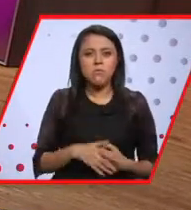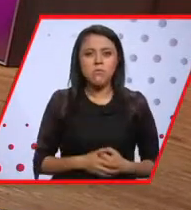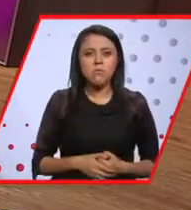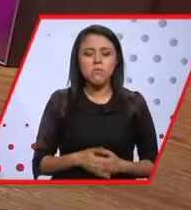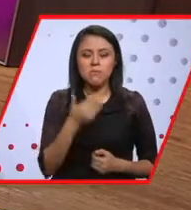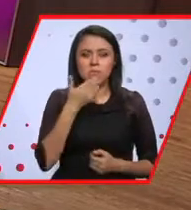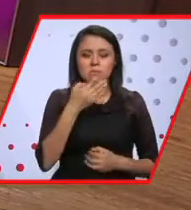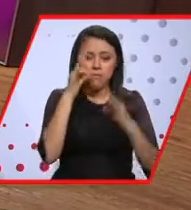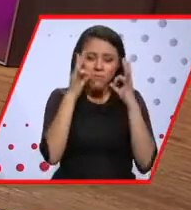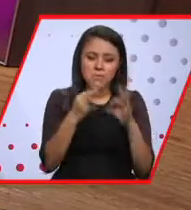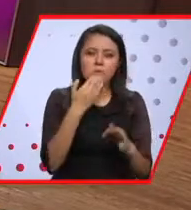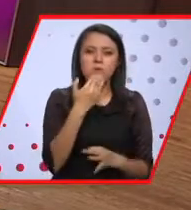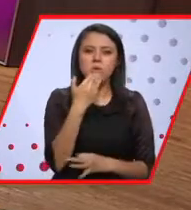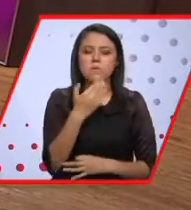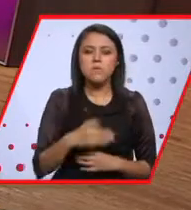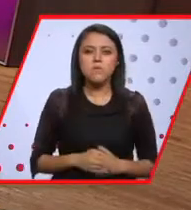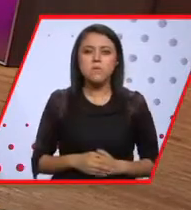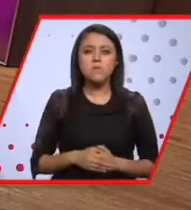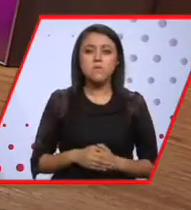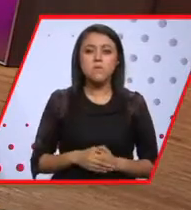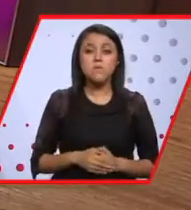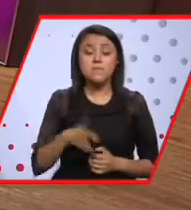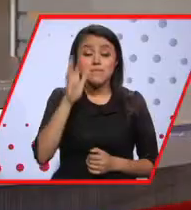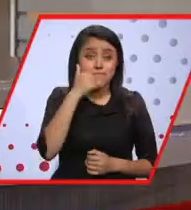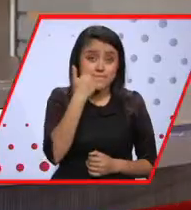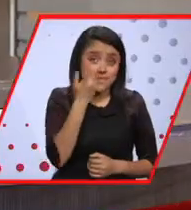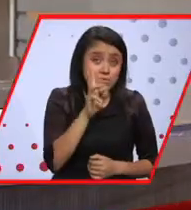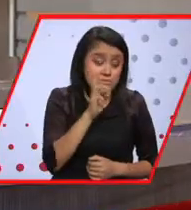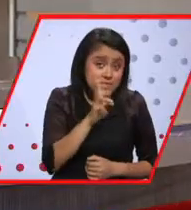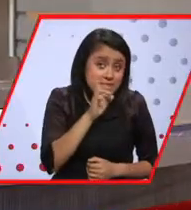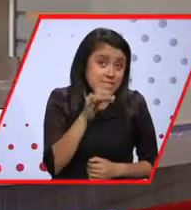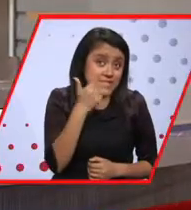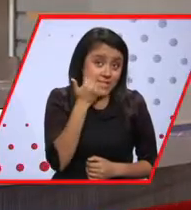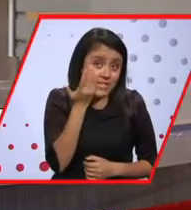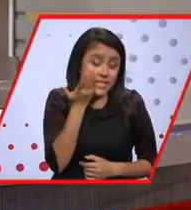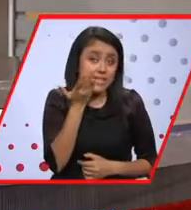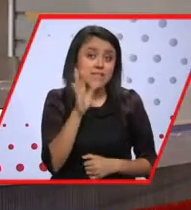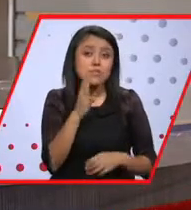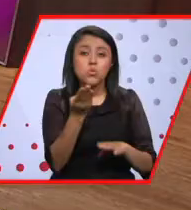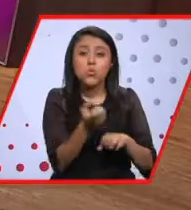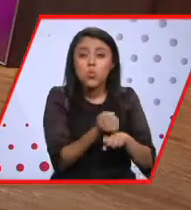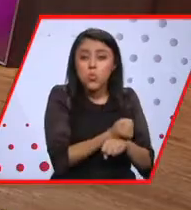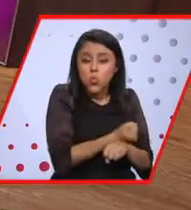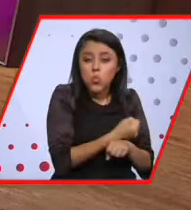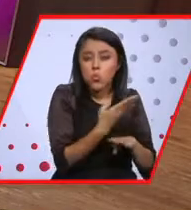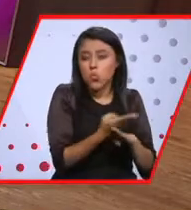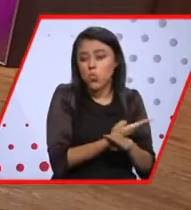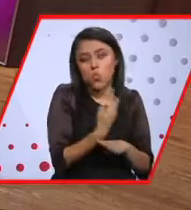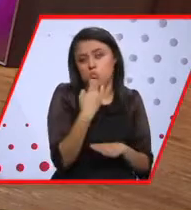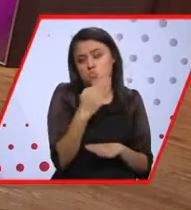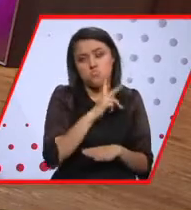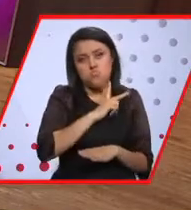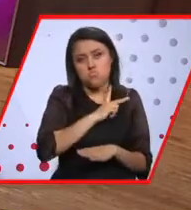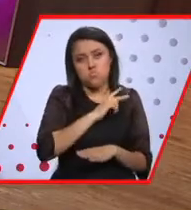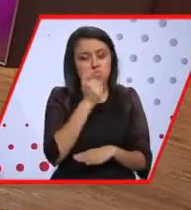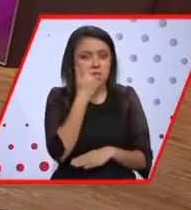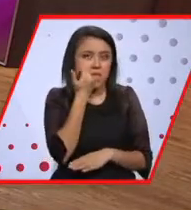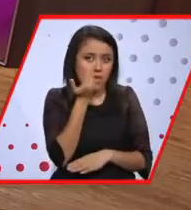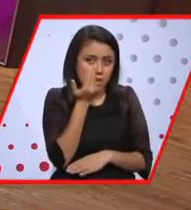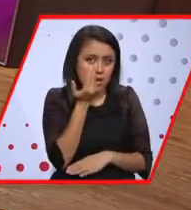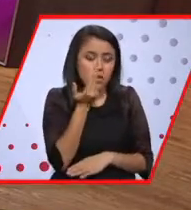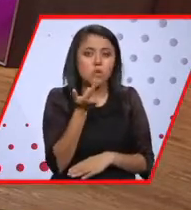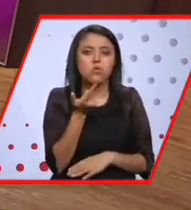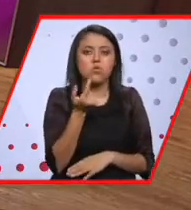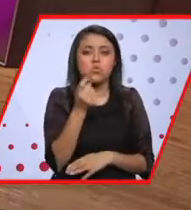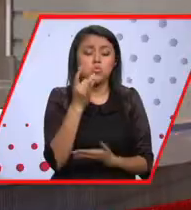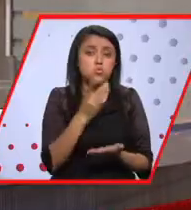a todo dar. Así es. Pues ahí está. El día que usted decida unos botines charros y los quiere que se los hagan a la medida. ¿Qué vas? ¿Te lo